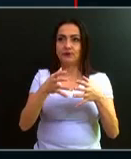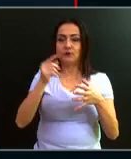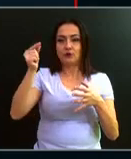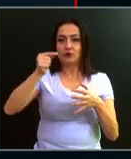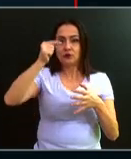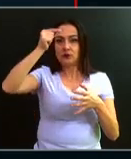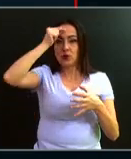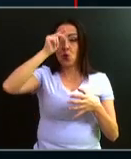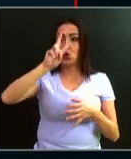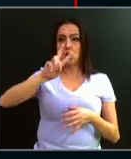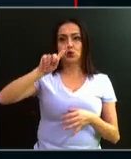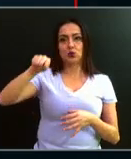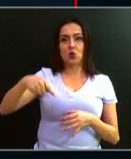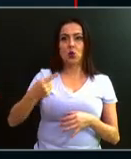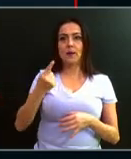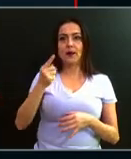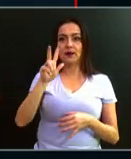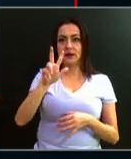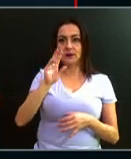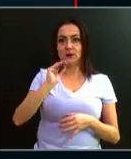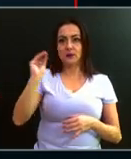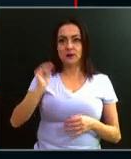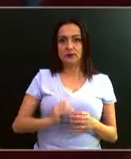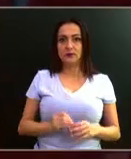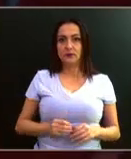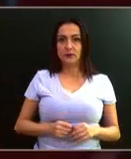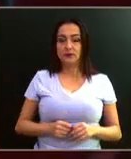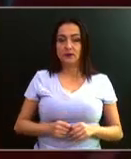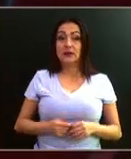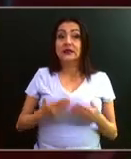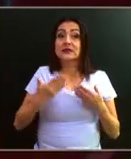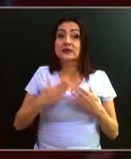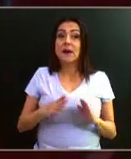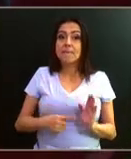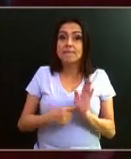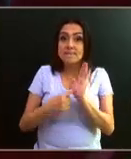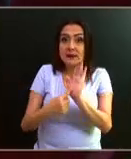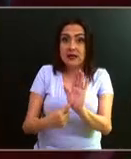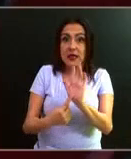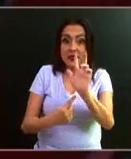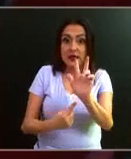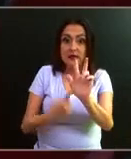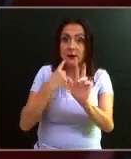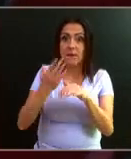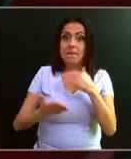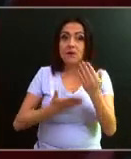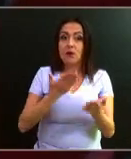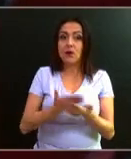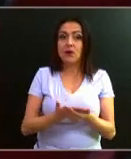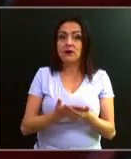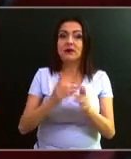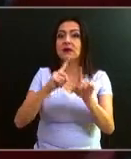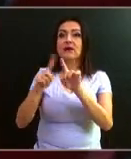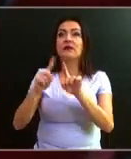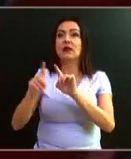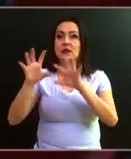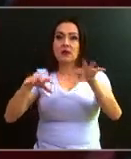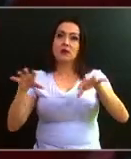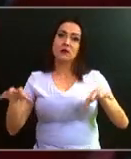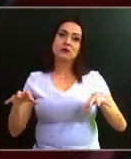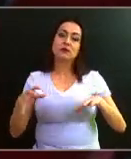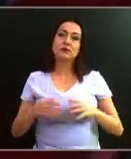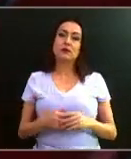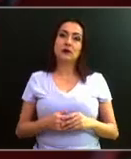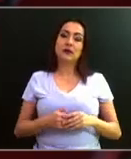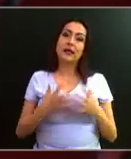gobierno un 2.3%. Bueno, una vez ya presentadas las tres propuestas por parte de los diferentes sectores, en este